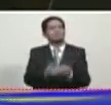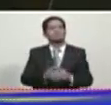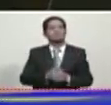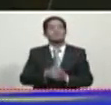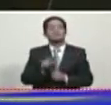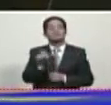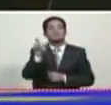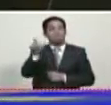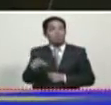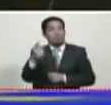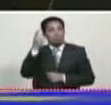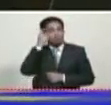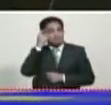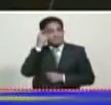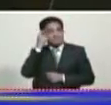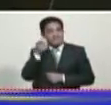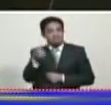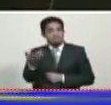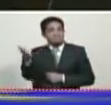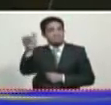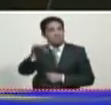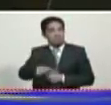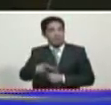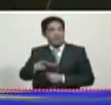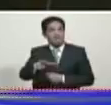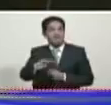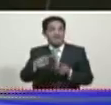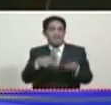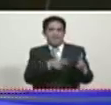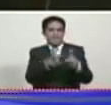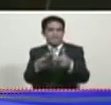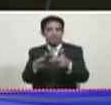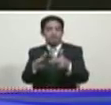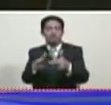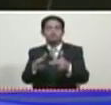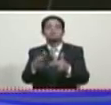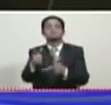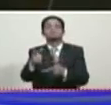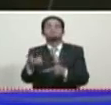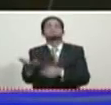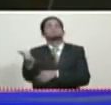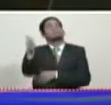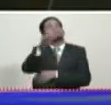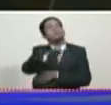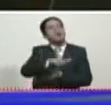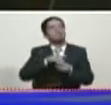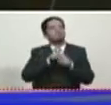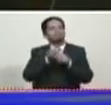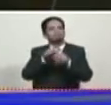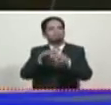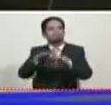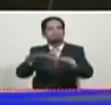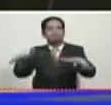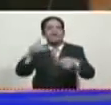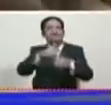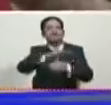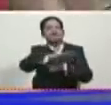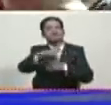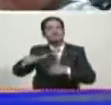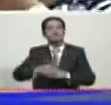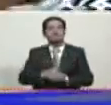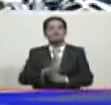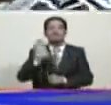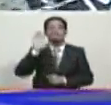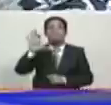muere, te devolverás del océano. La patria vivirá siempre, la patria vivirá en Bolívar, la patria